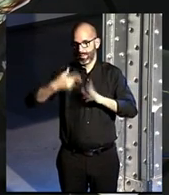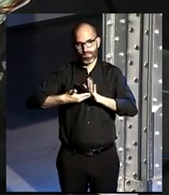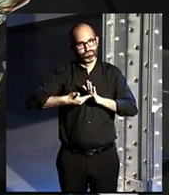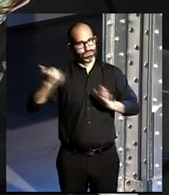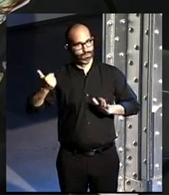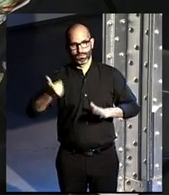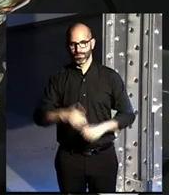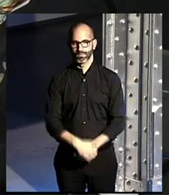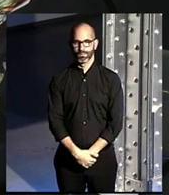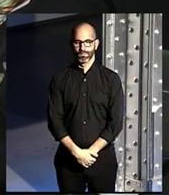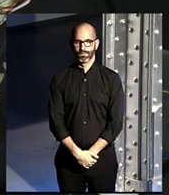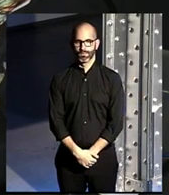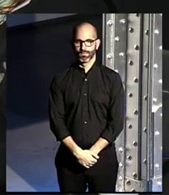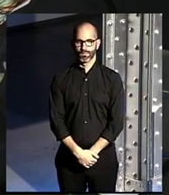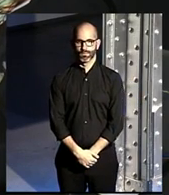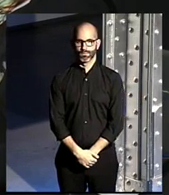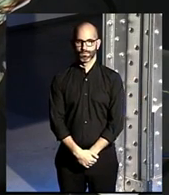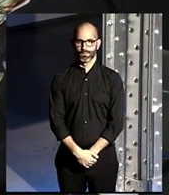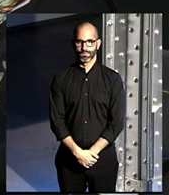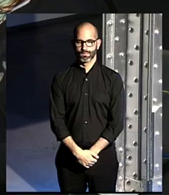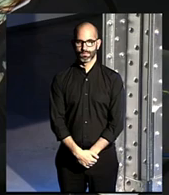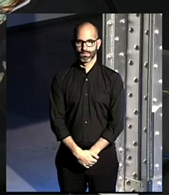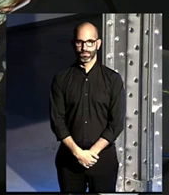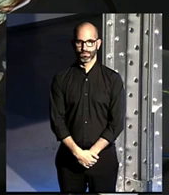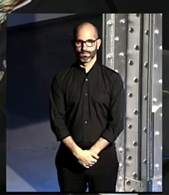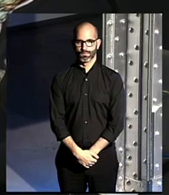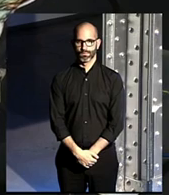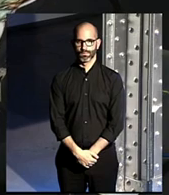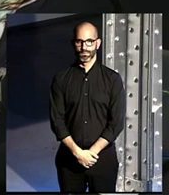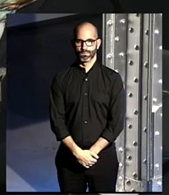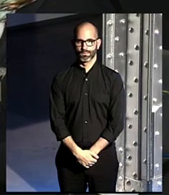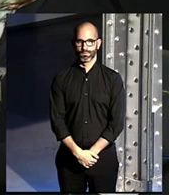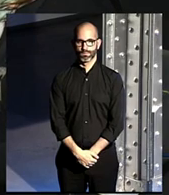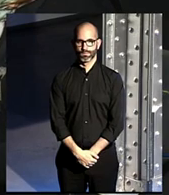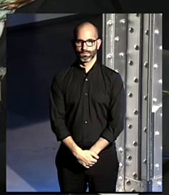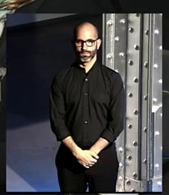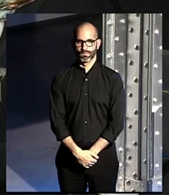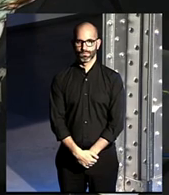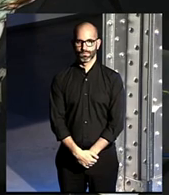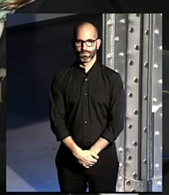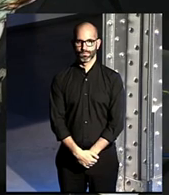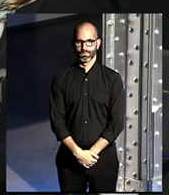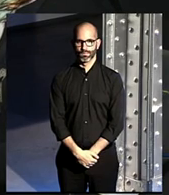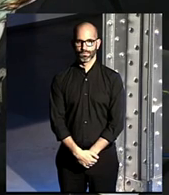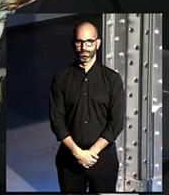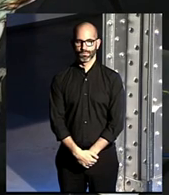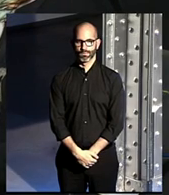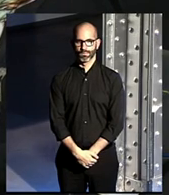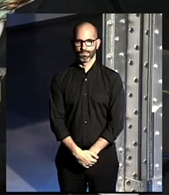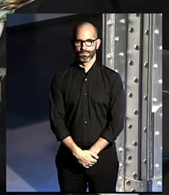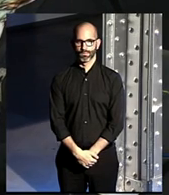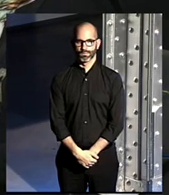Verne himself was rather conservative. We think because he was a person of imagination that he must have been